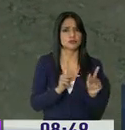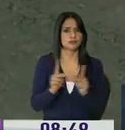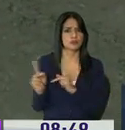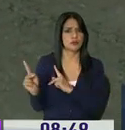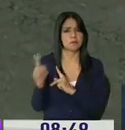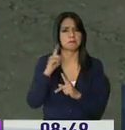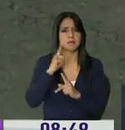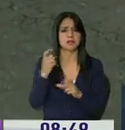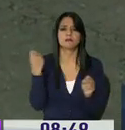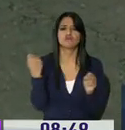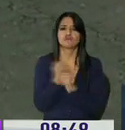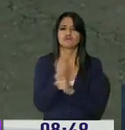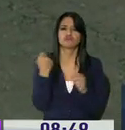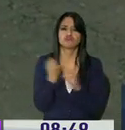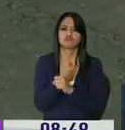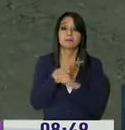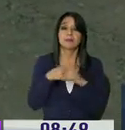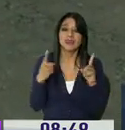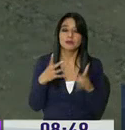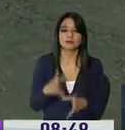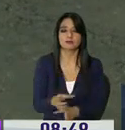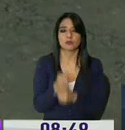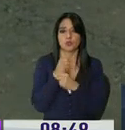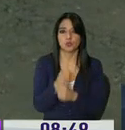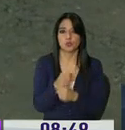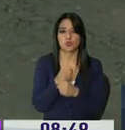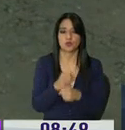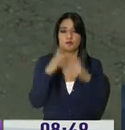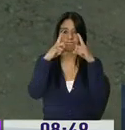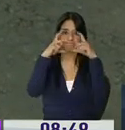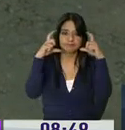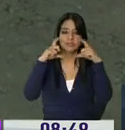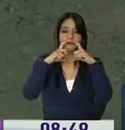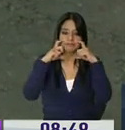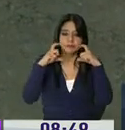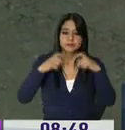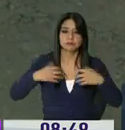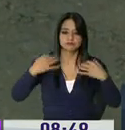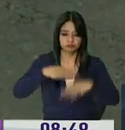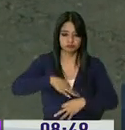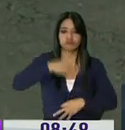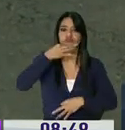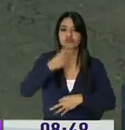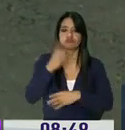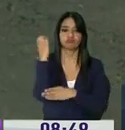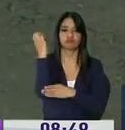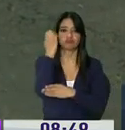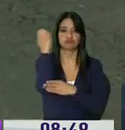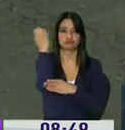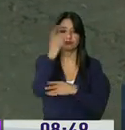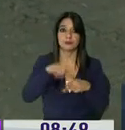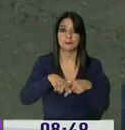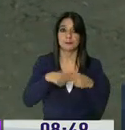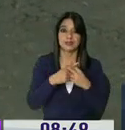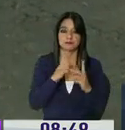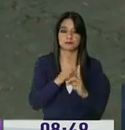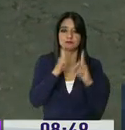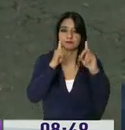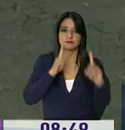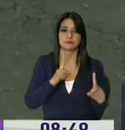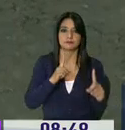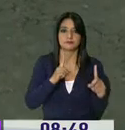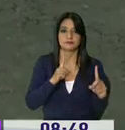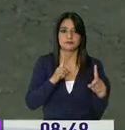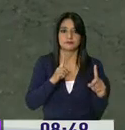todas las medidas de bioseguridad para iniciar esta nueva fase en el estado de emergencia, que es la fase del